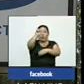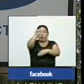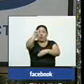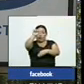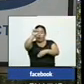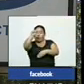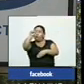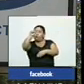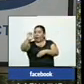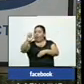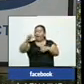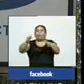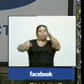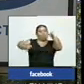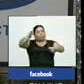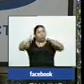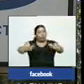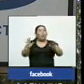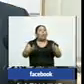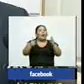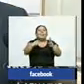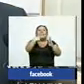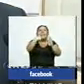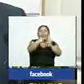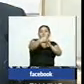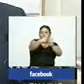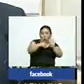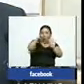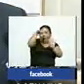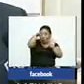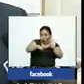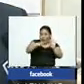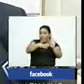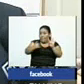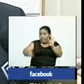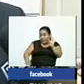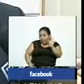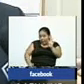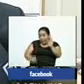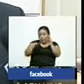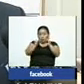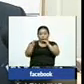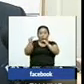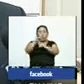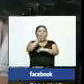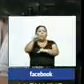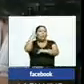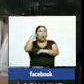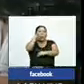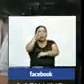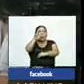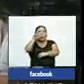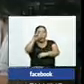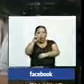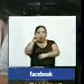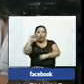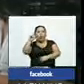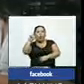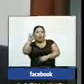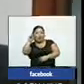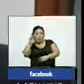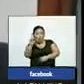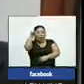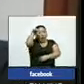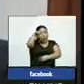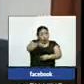del Tribunal Supremo Electoral, entre los que figura el actual presidente del ente colegiado, Julio Olivo. Por ahora